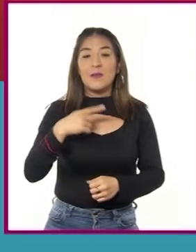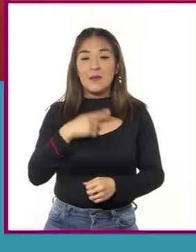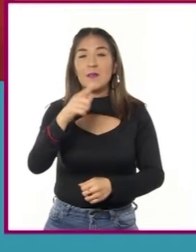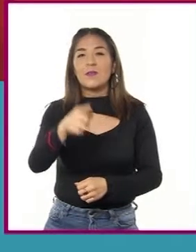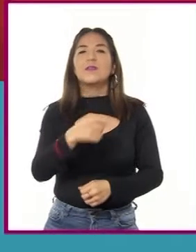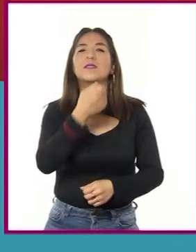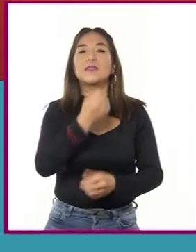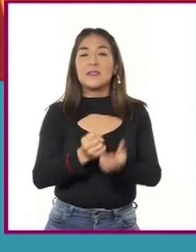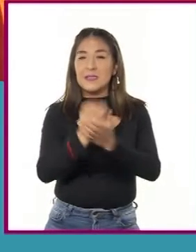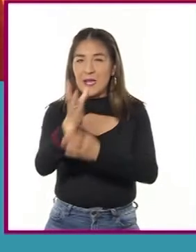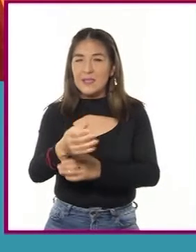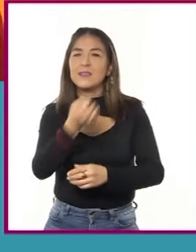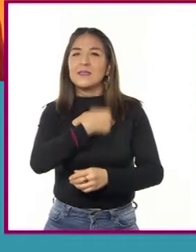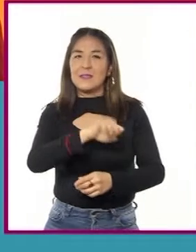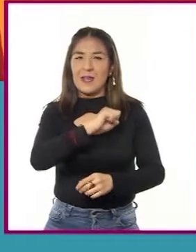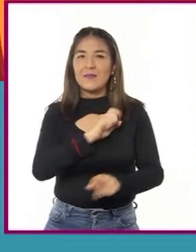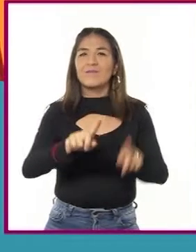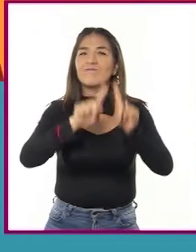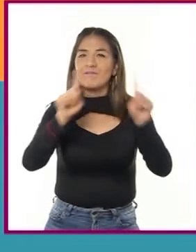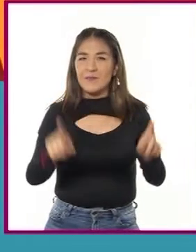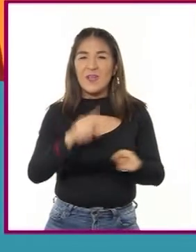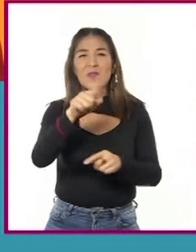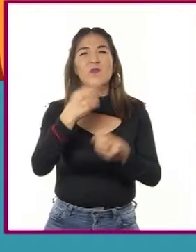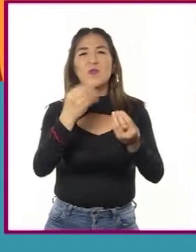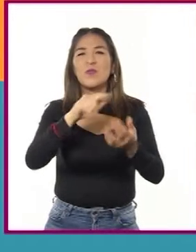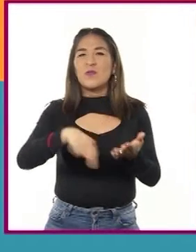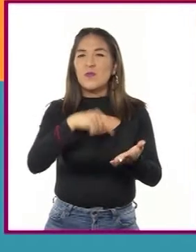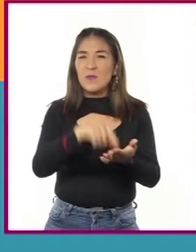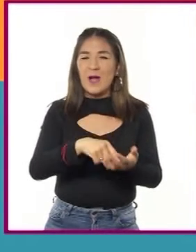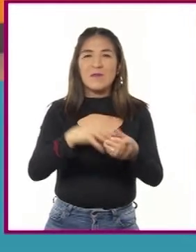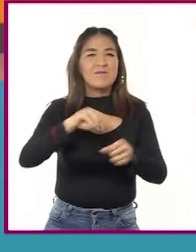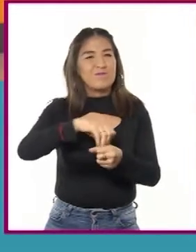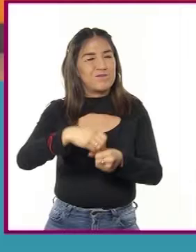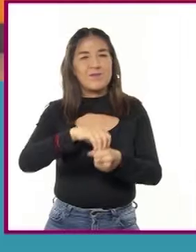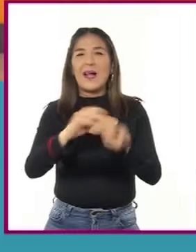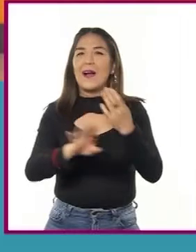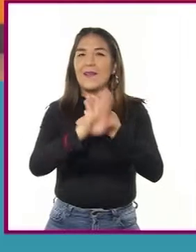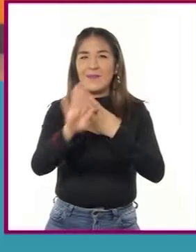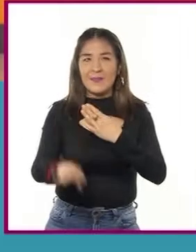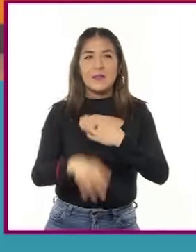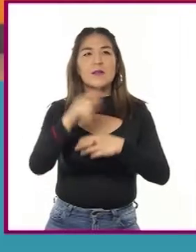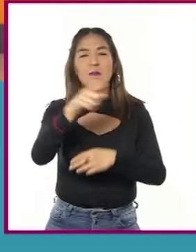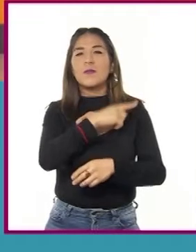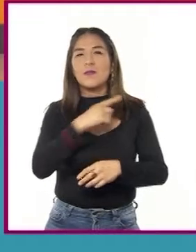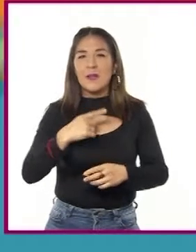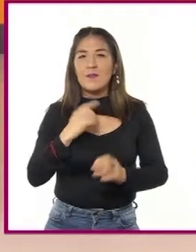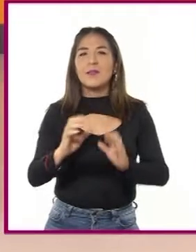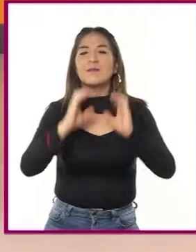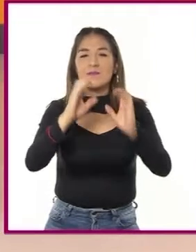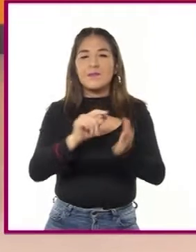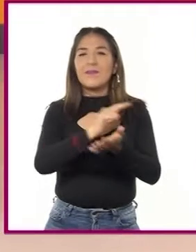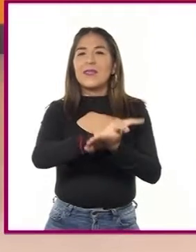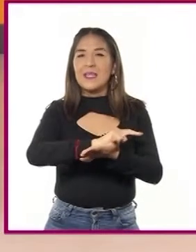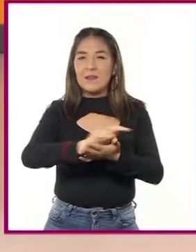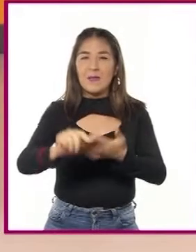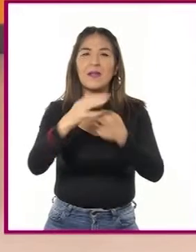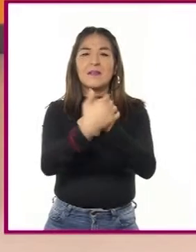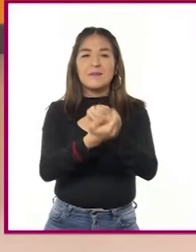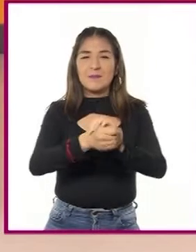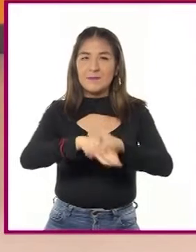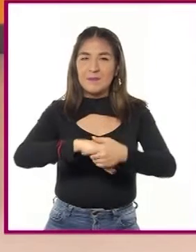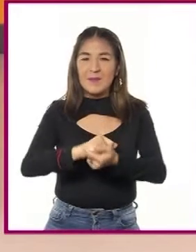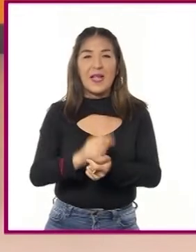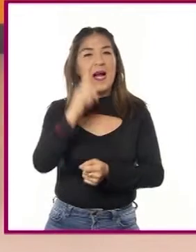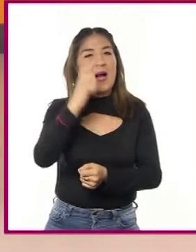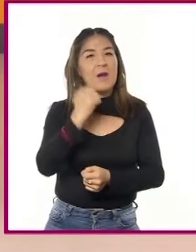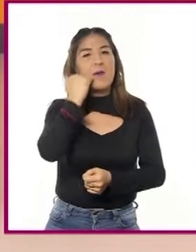sana distancia, eviten lugares concurridos y poco ventilados. Mantengan sus hábitos de limpieza, como lavarse las manos